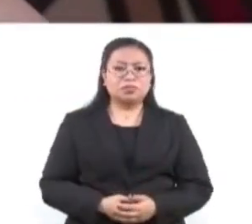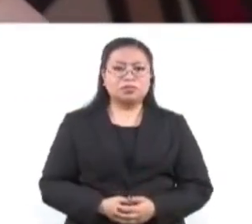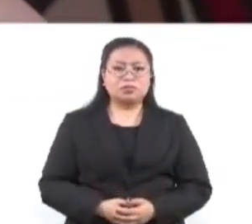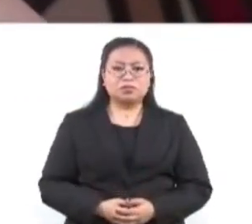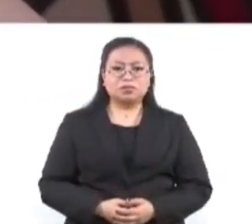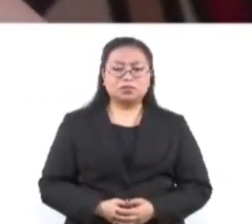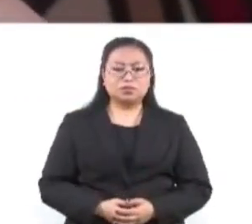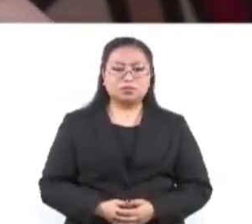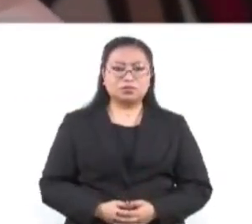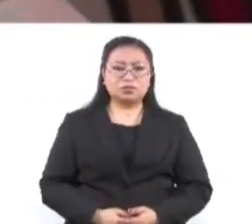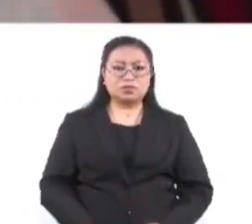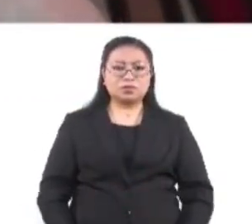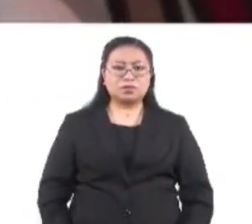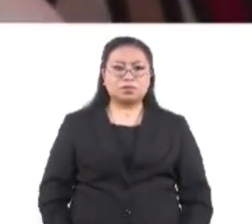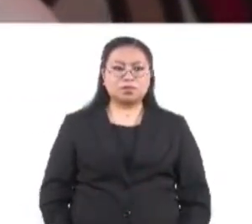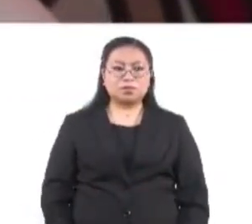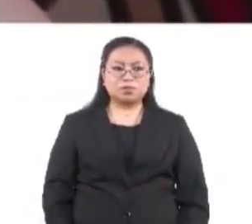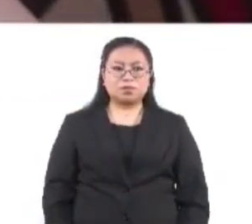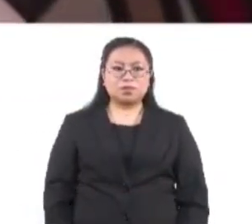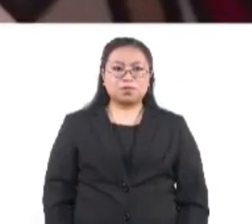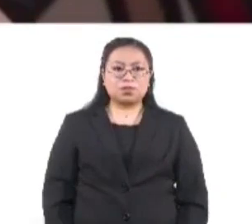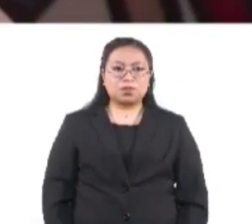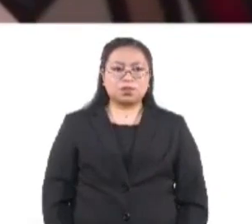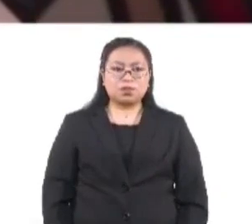y era de veras